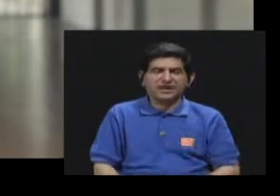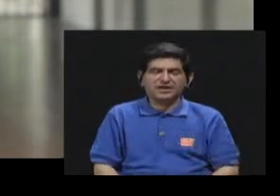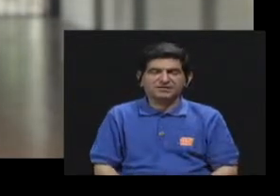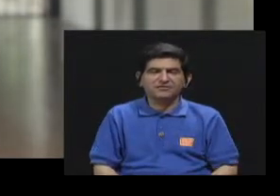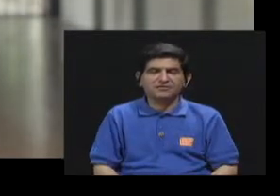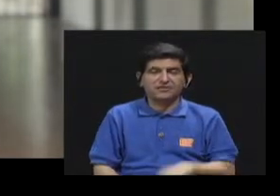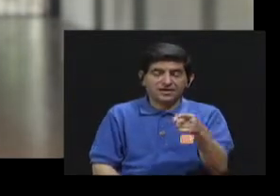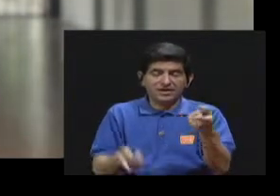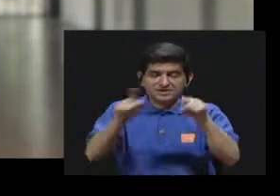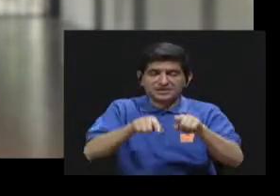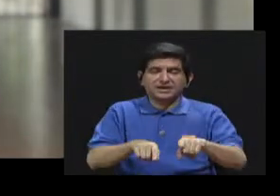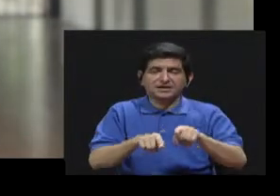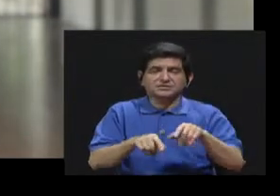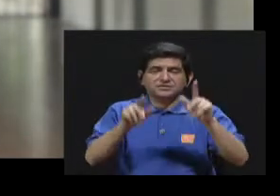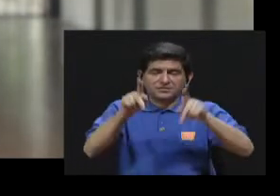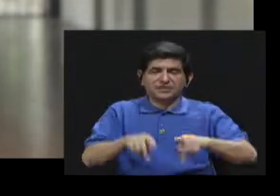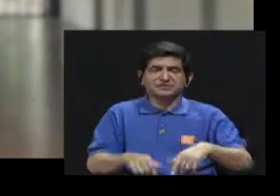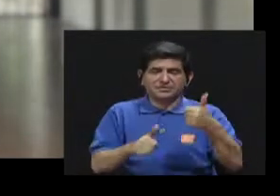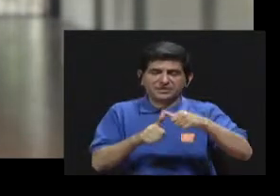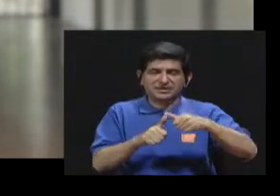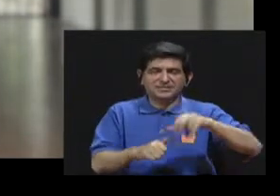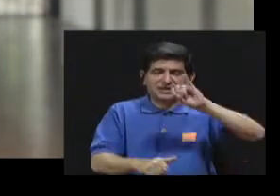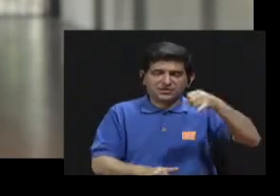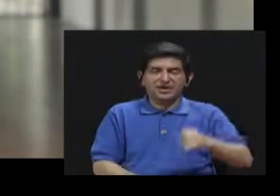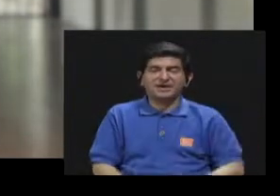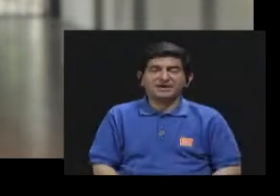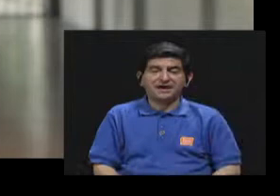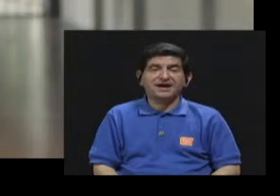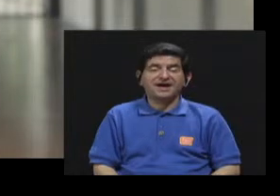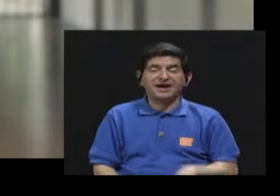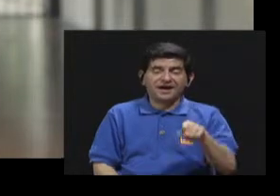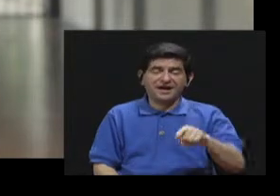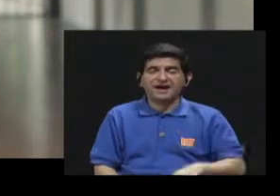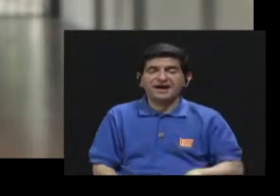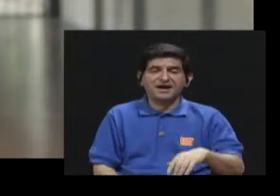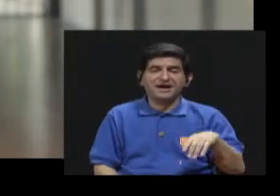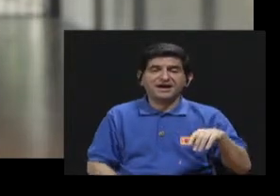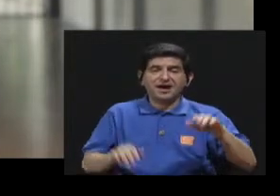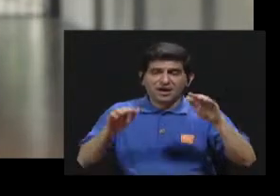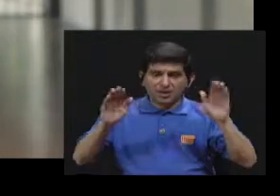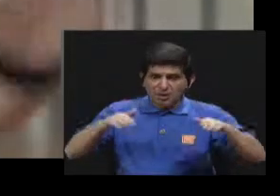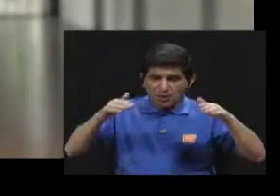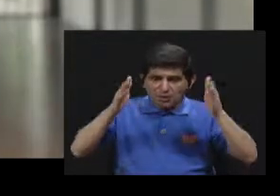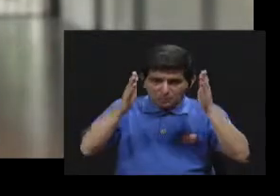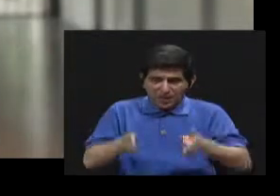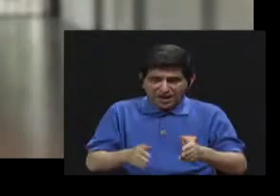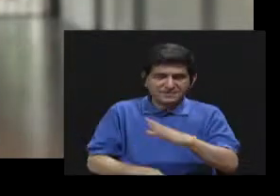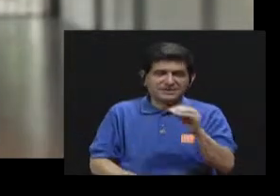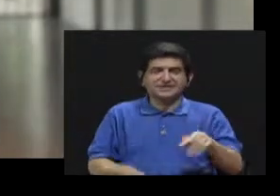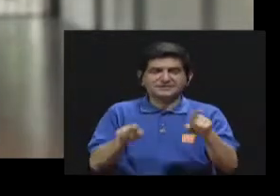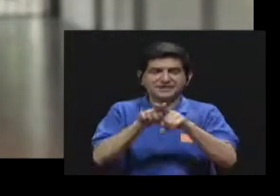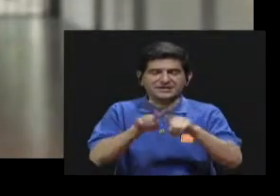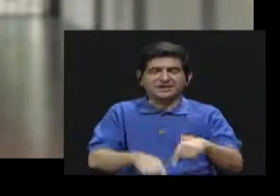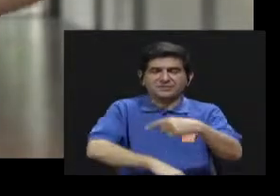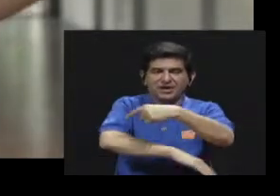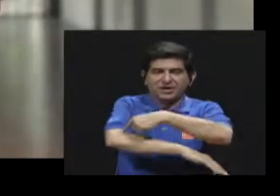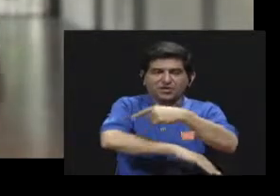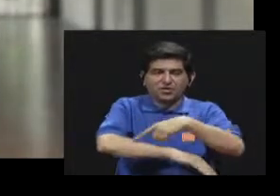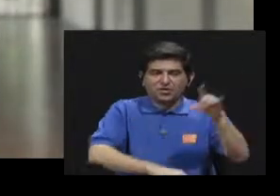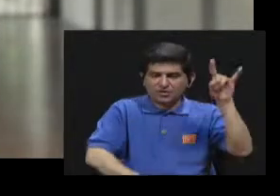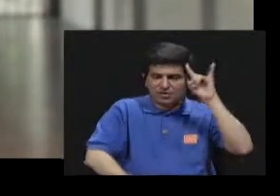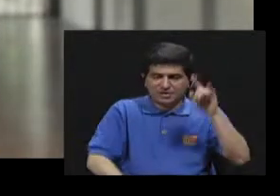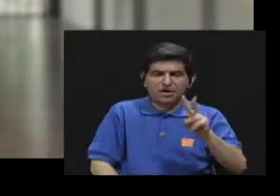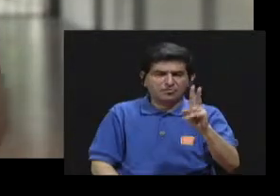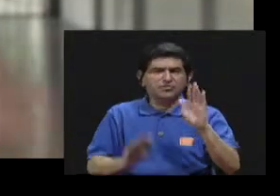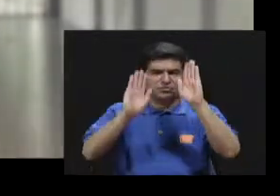Jara. Los Volátiles uh-huh. Y El Codo del Diablo. Uh-huh. Creo que acertó el público en general, porque son dos excelentes producciones. El Codo